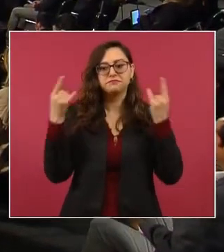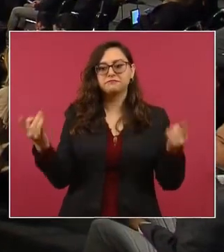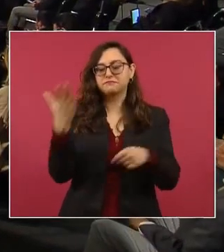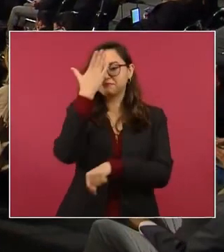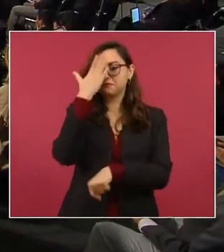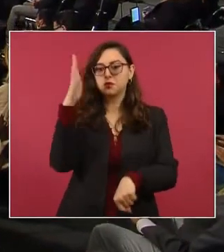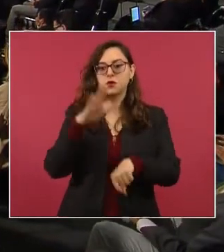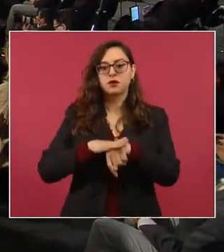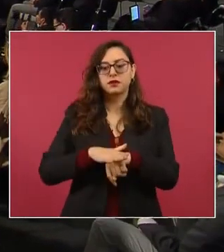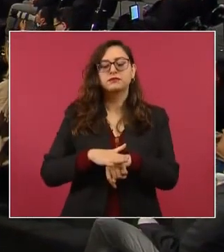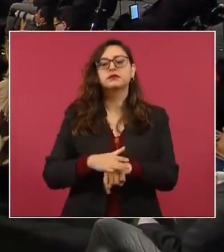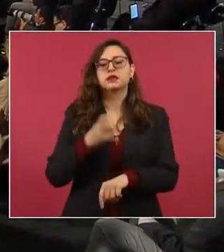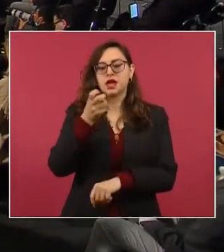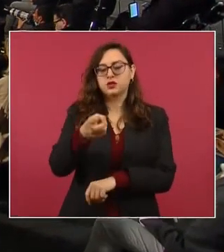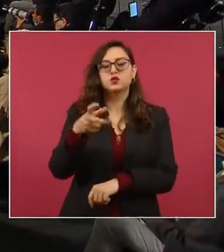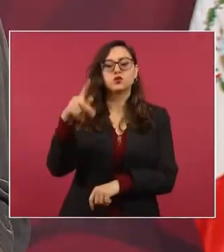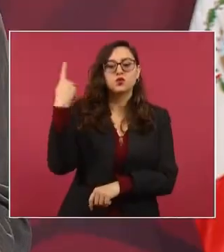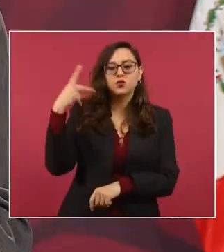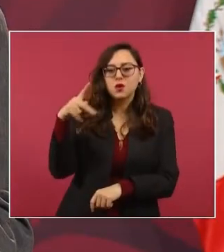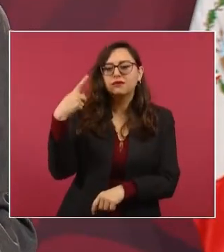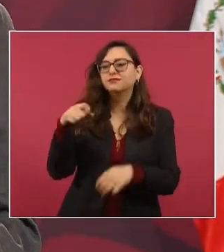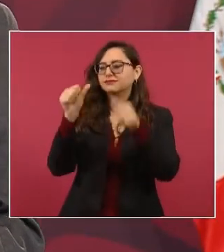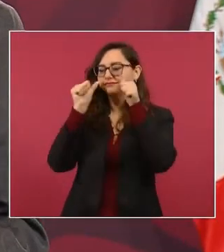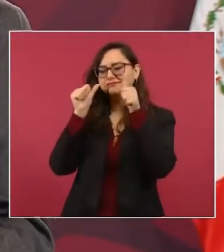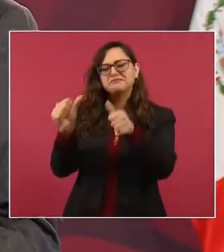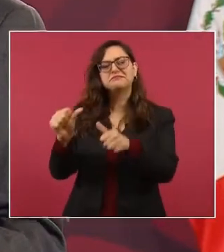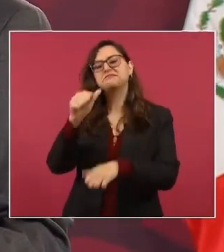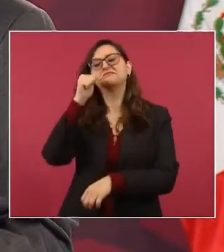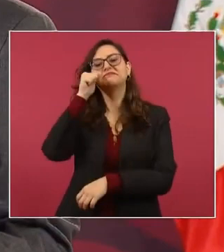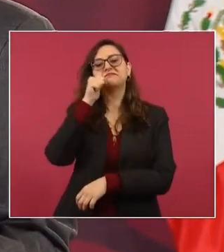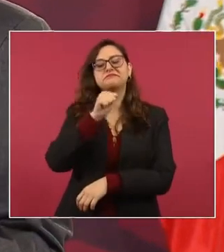siempre estamos pendientes de Puebla. Es más,